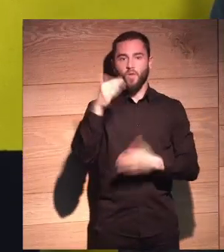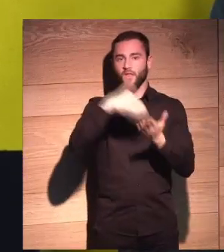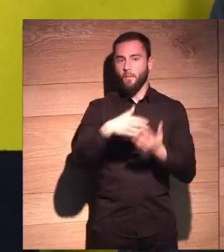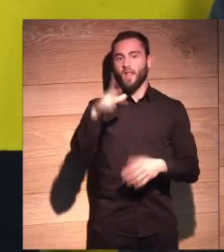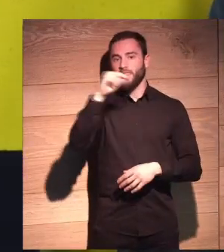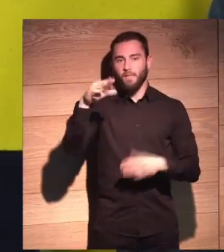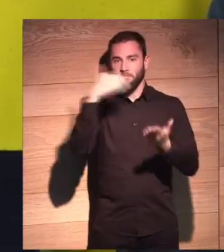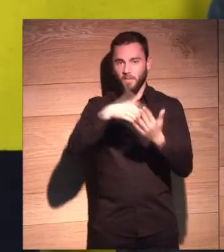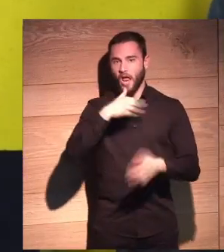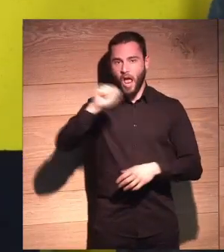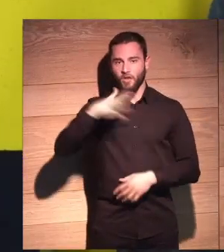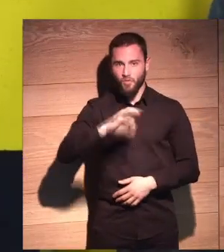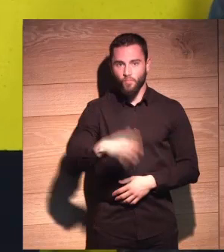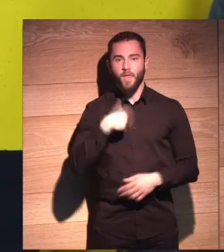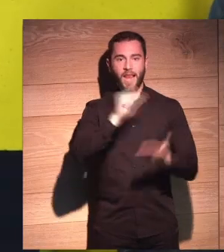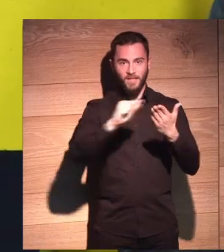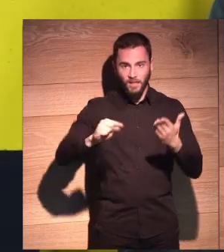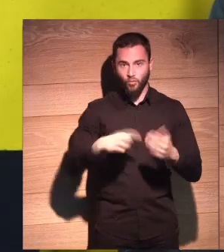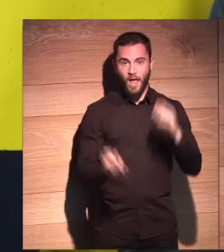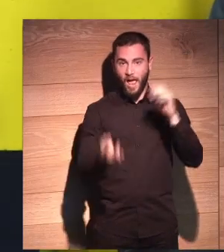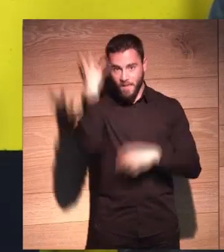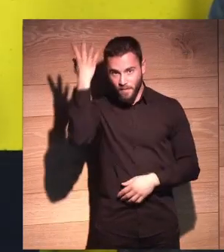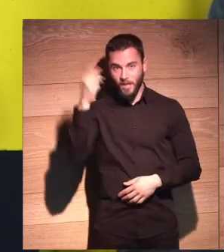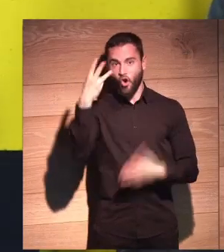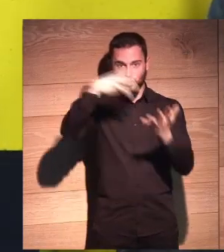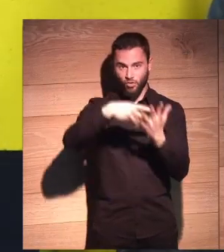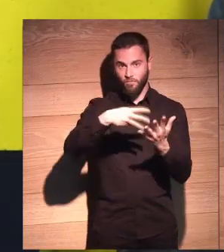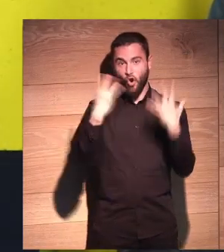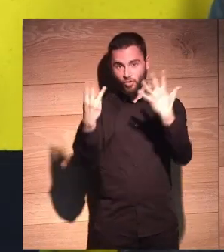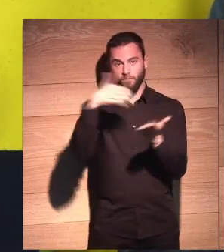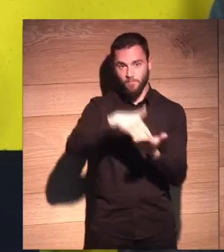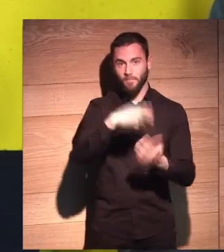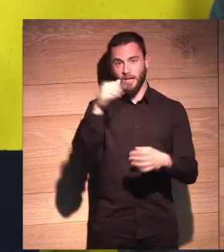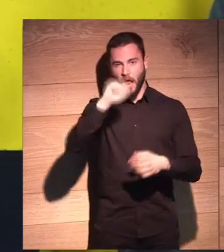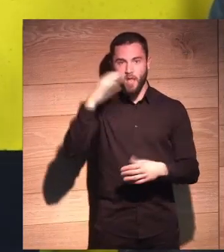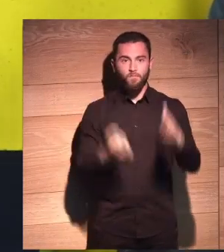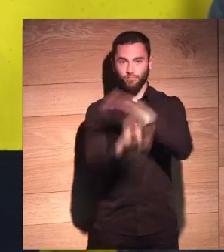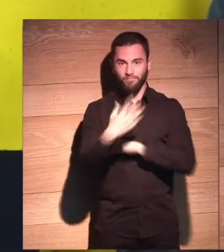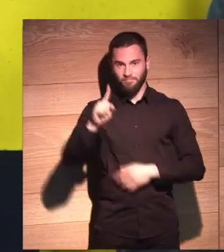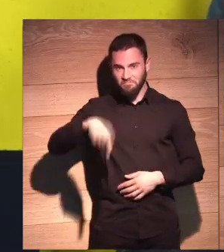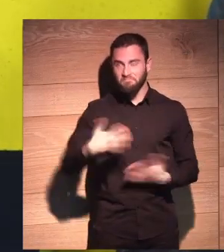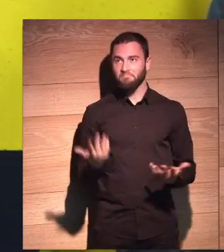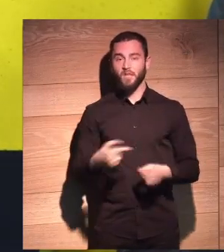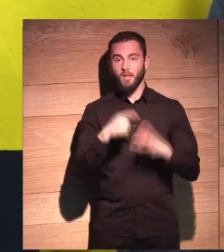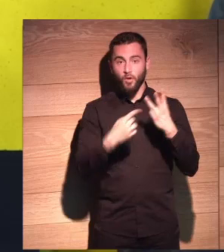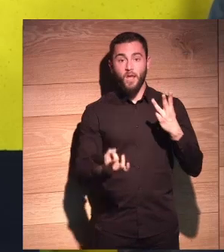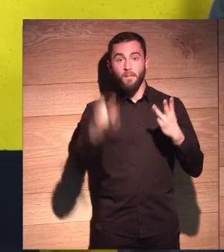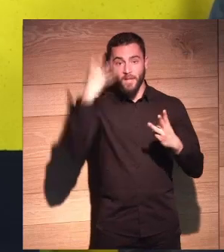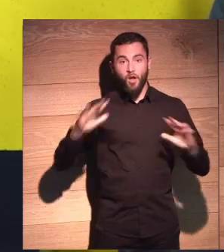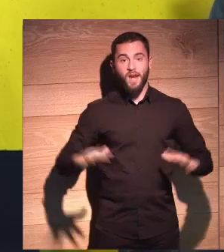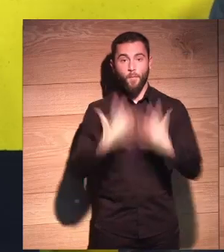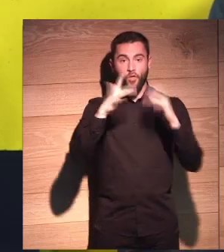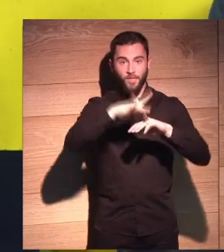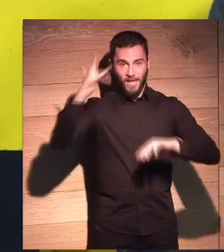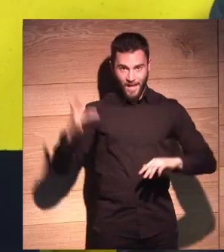años. Hemos inventado la escritura hace 8.000 años y hemos inventado la revolución